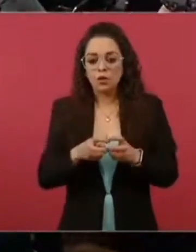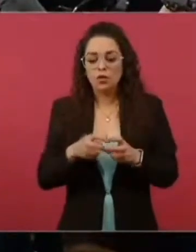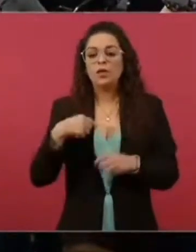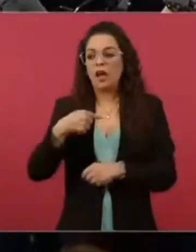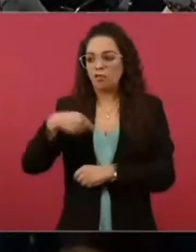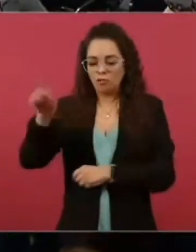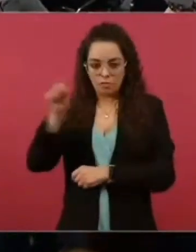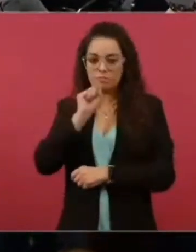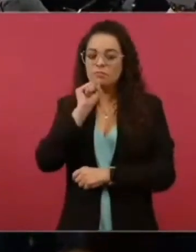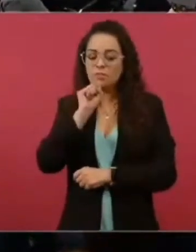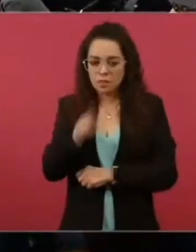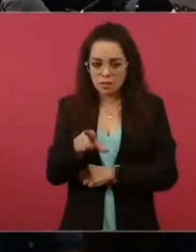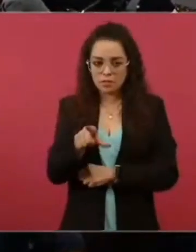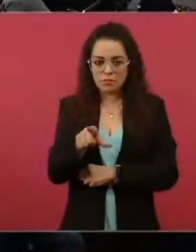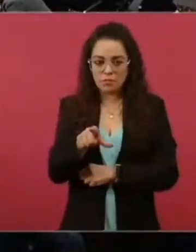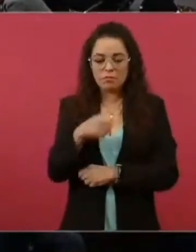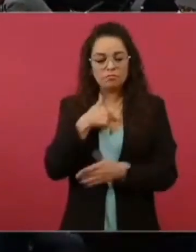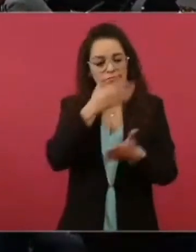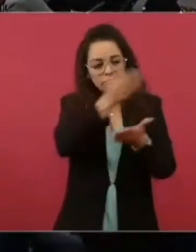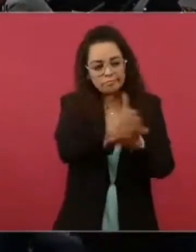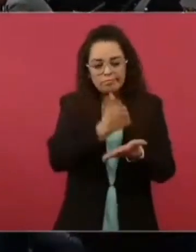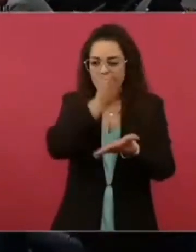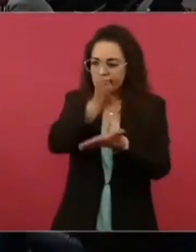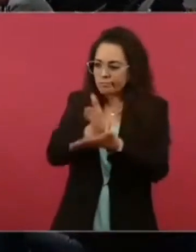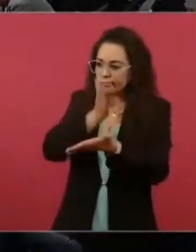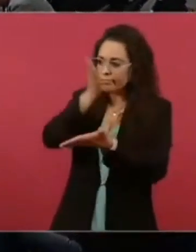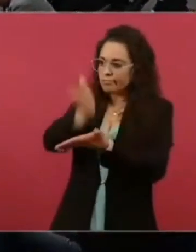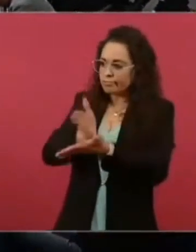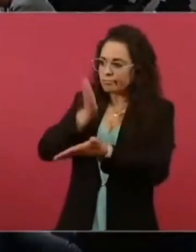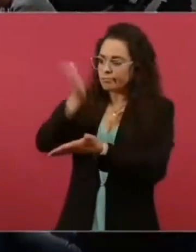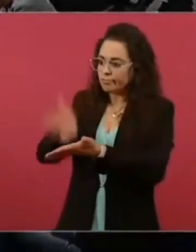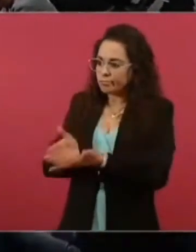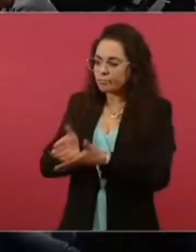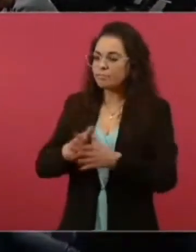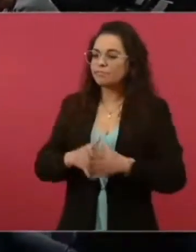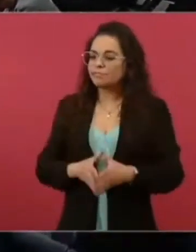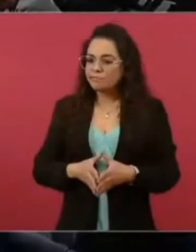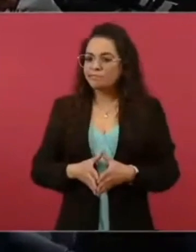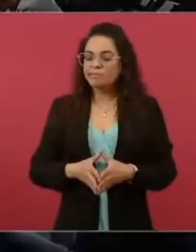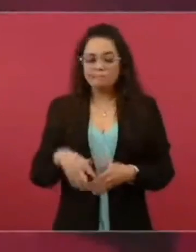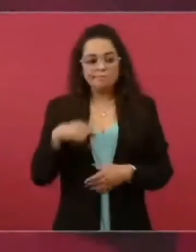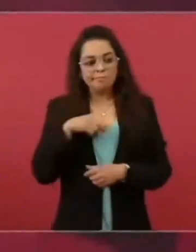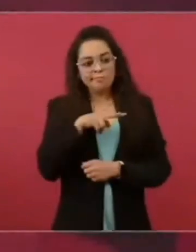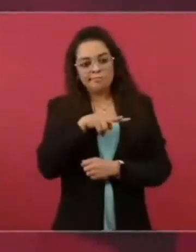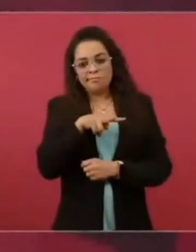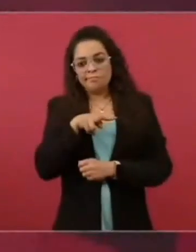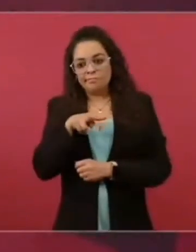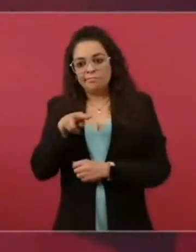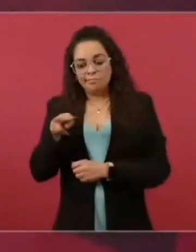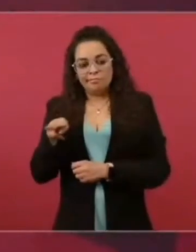y vimos, bueno, allá llevamos a cabo una reunión de seguridad,